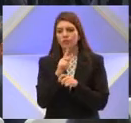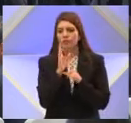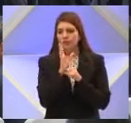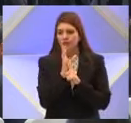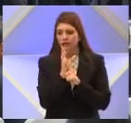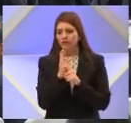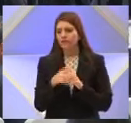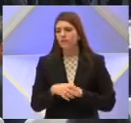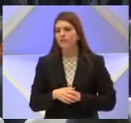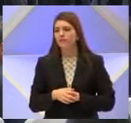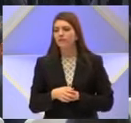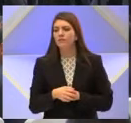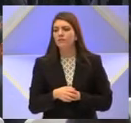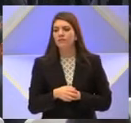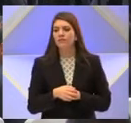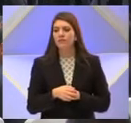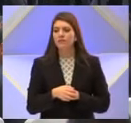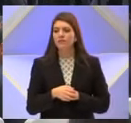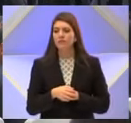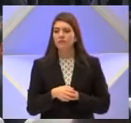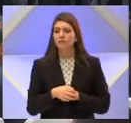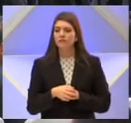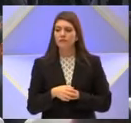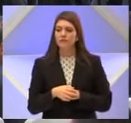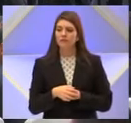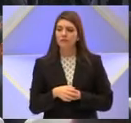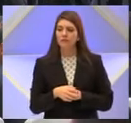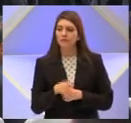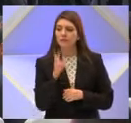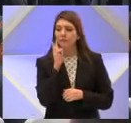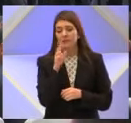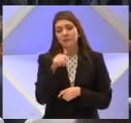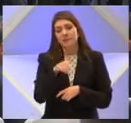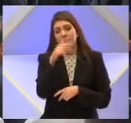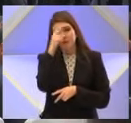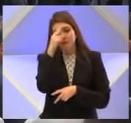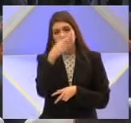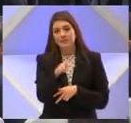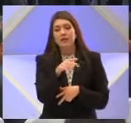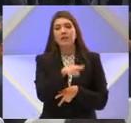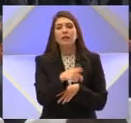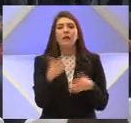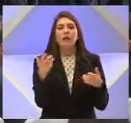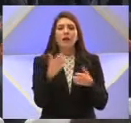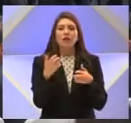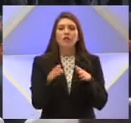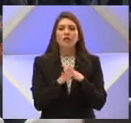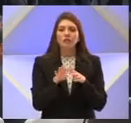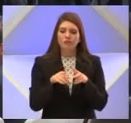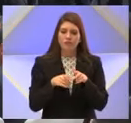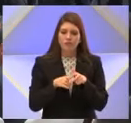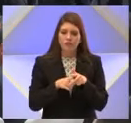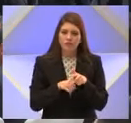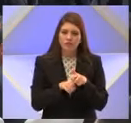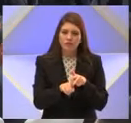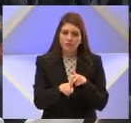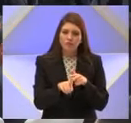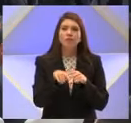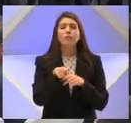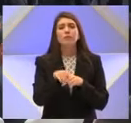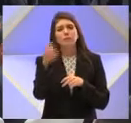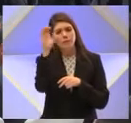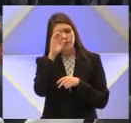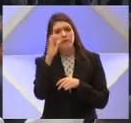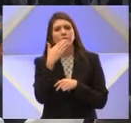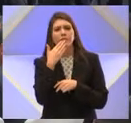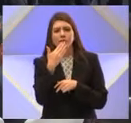entonces como ven méxico estamos iniciando presupuesto inicial es industria inicial la ciencia es muy buena